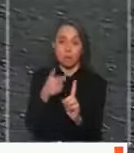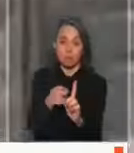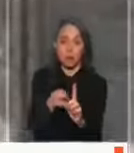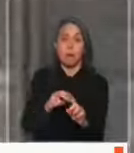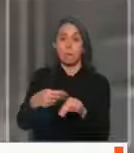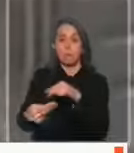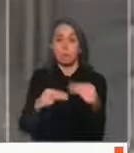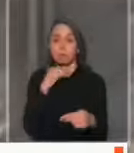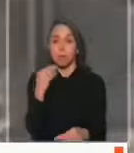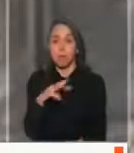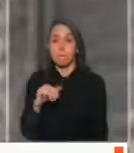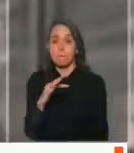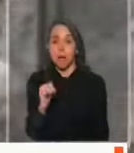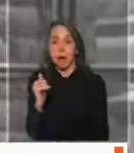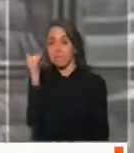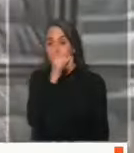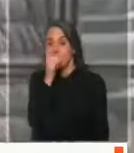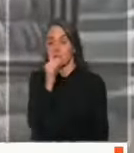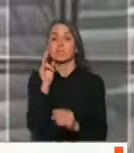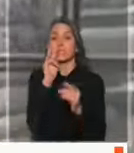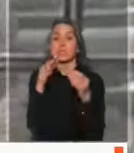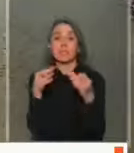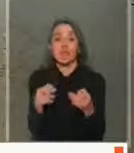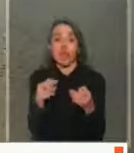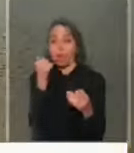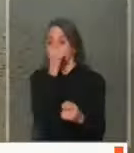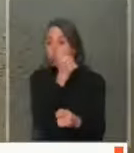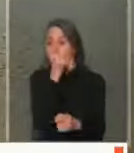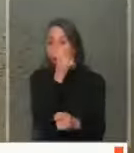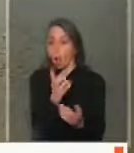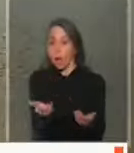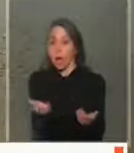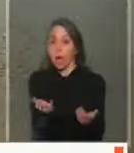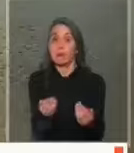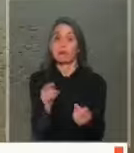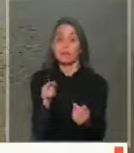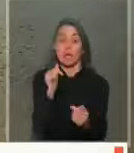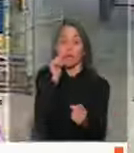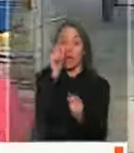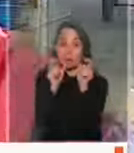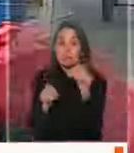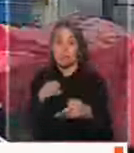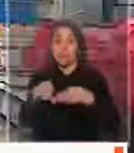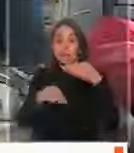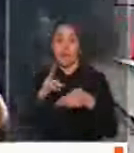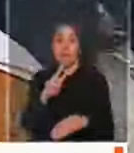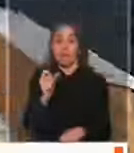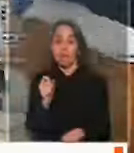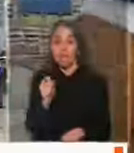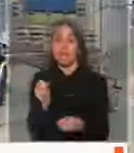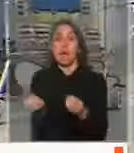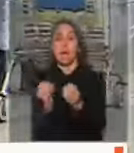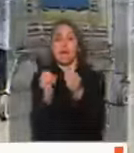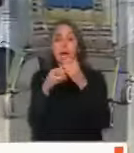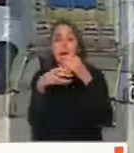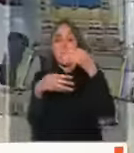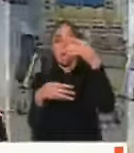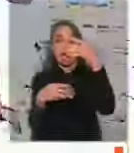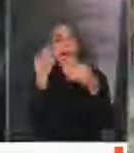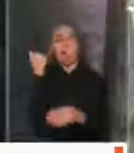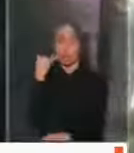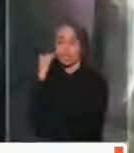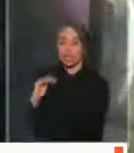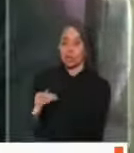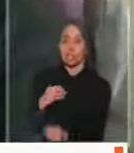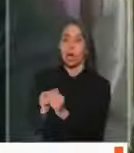mafias, inseguridad, drogas, son conceptos que hoy por hoy, quienes a diario visitan La Vega, añaden a su descripción. Cuando chiquitita yo